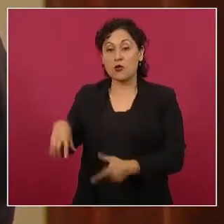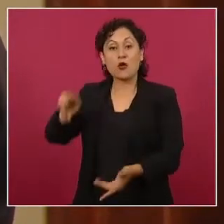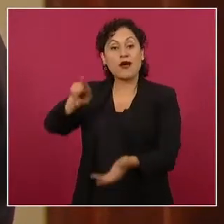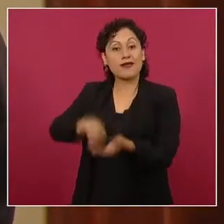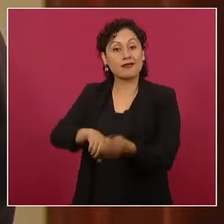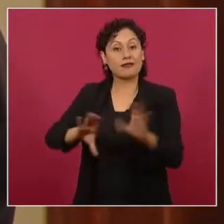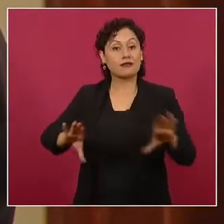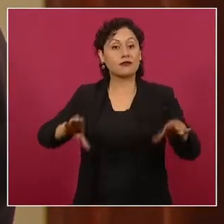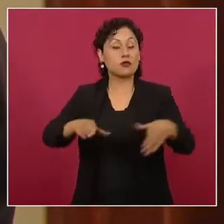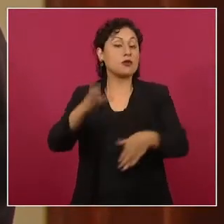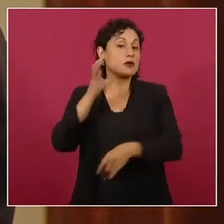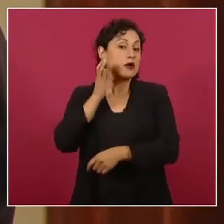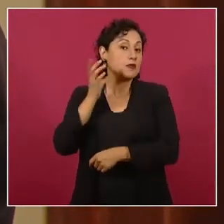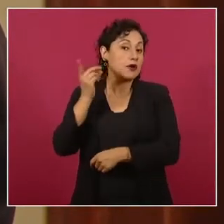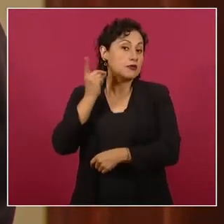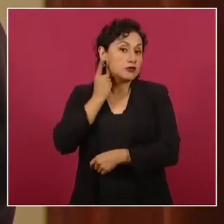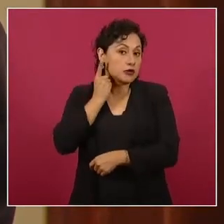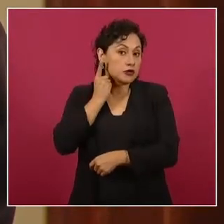Diputados